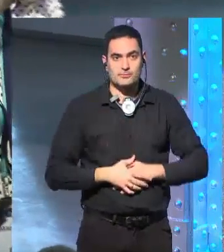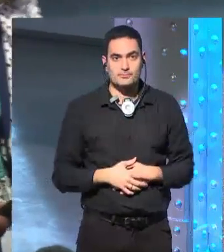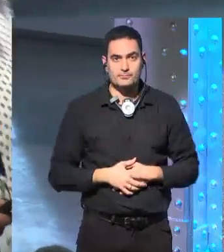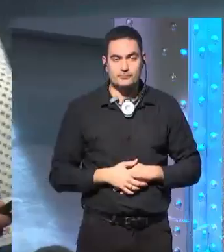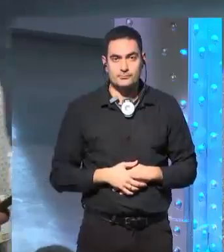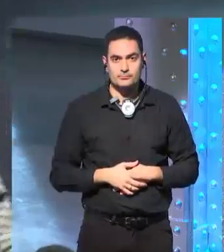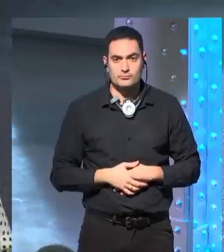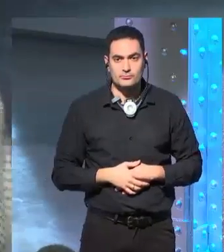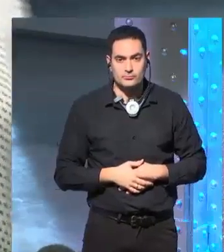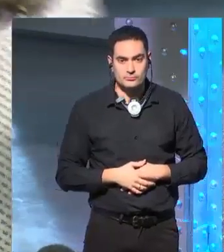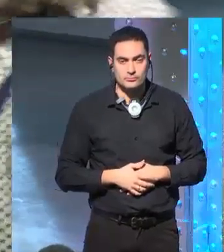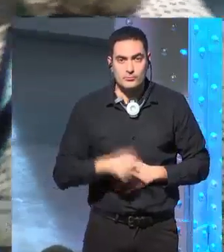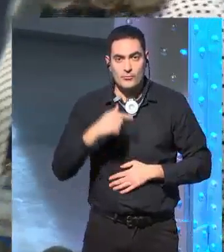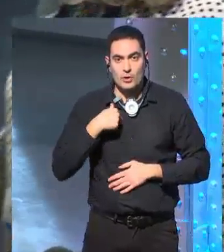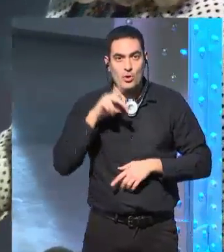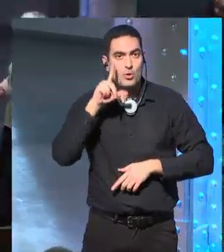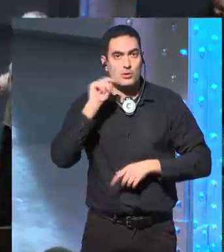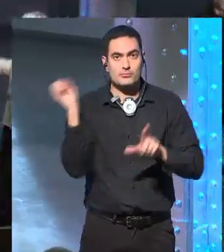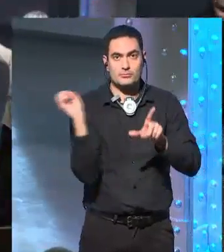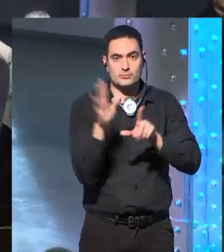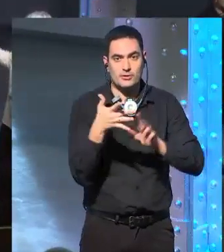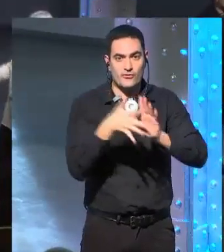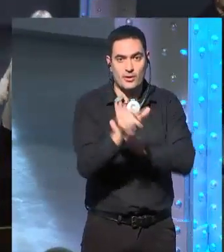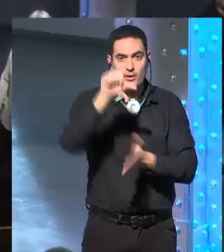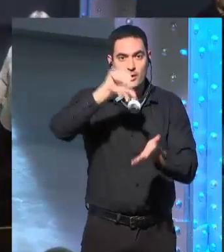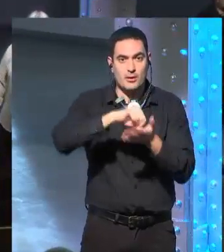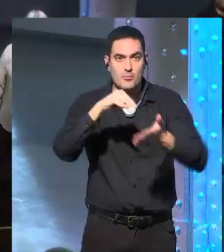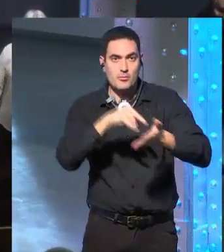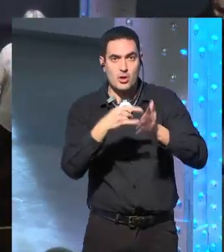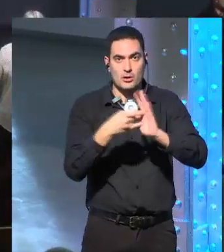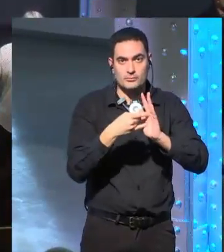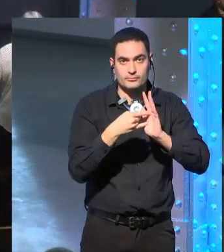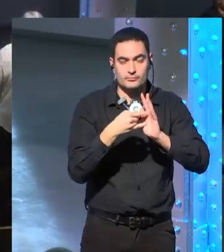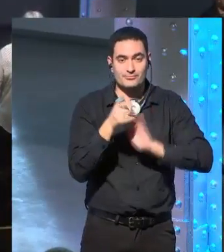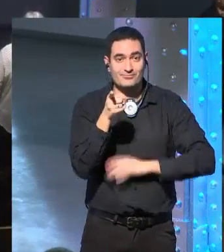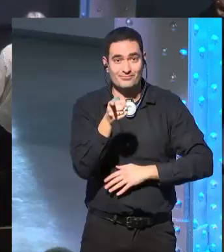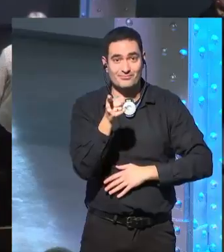y lo tuiteé. Es el iCitizen Project.